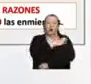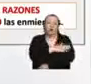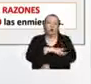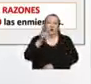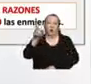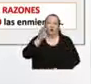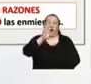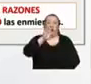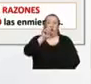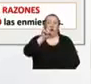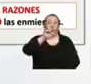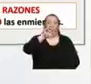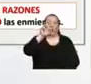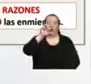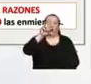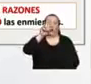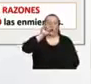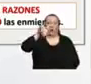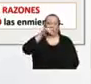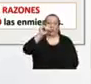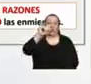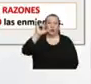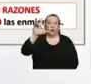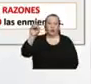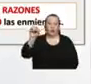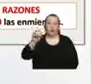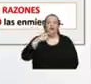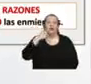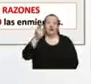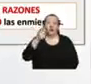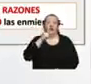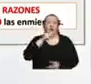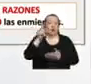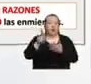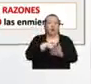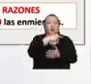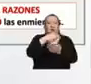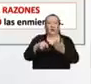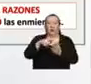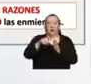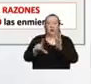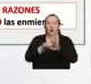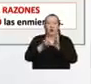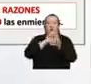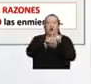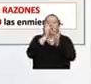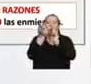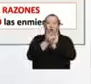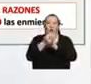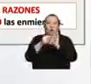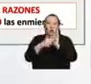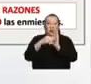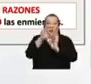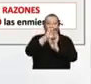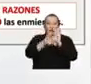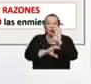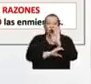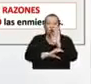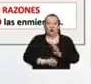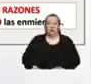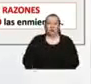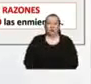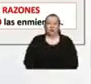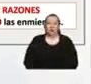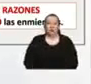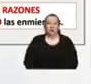voten y de todas formas no votaron derogaron estas reformas que ellos mismo habían aprobado en unas